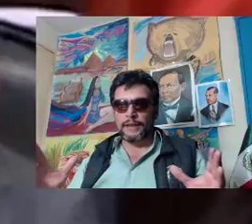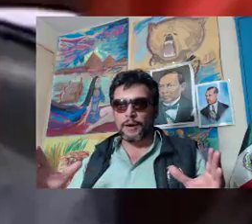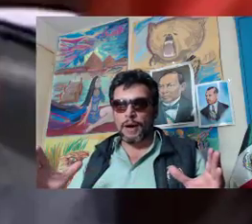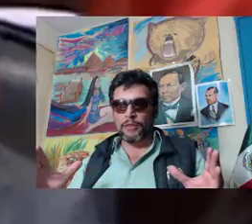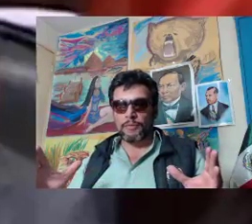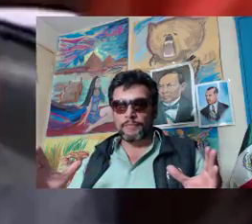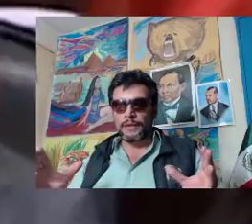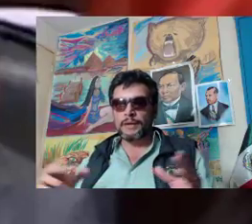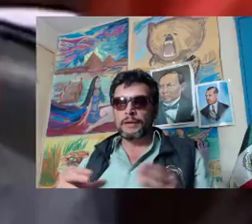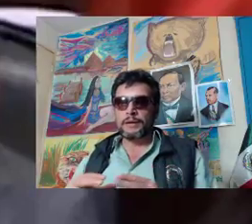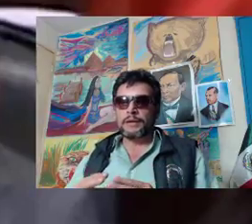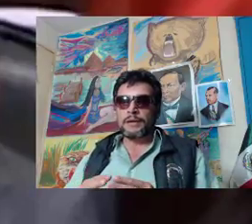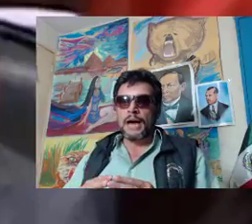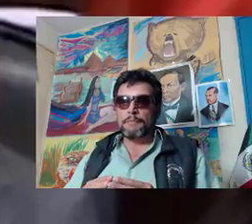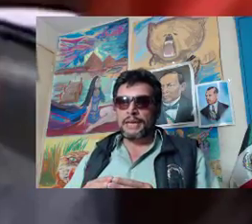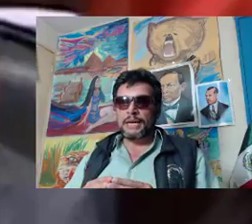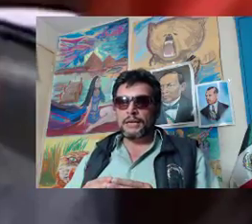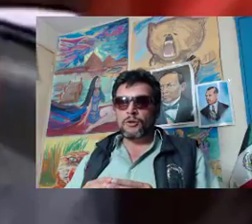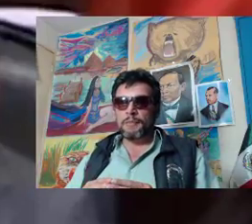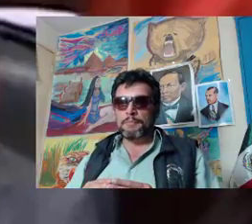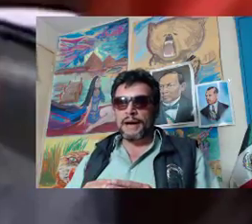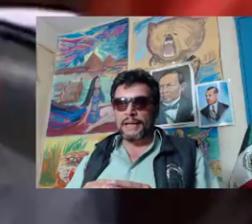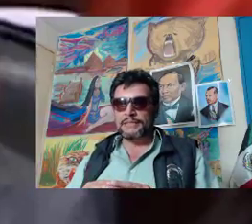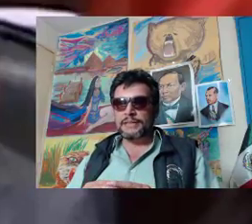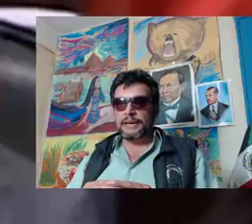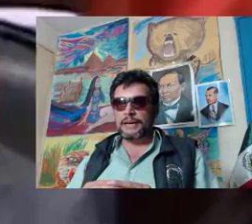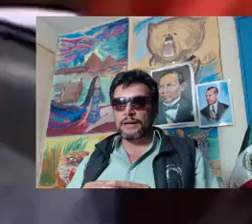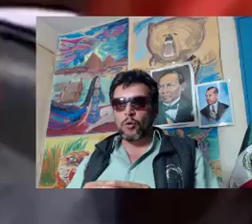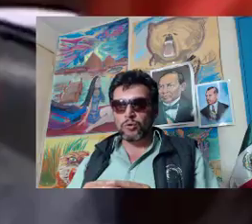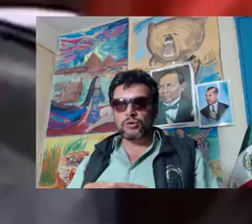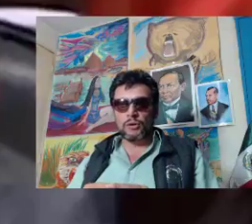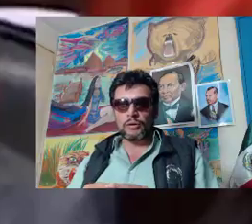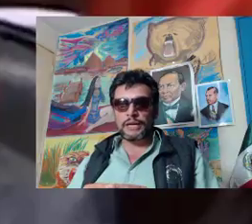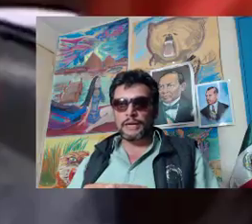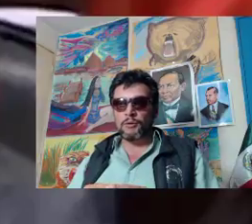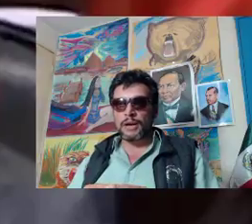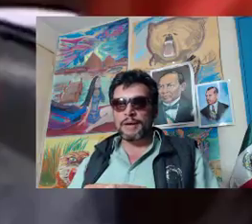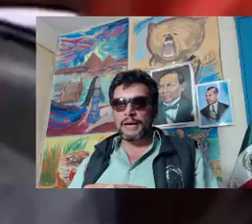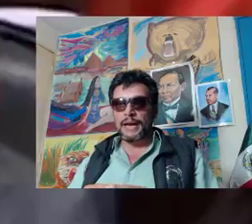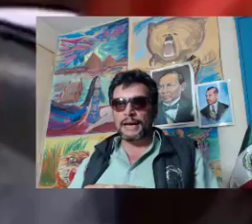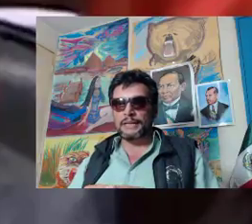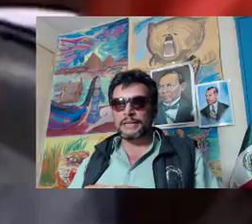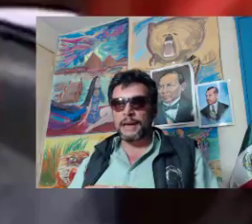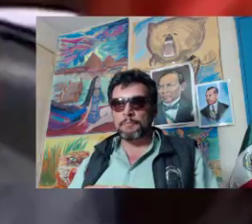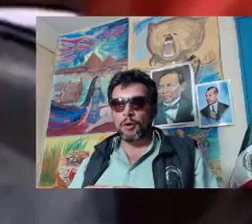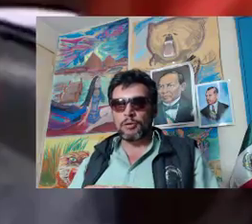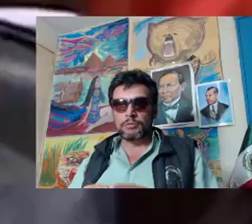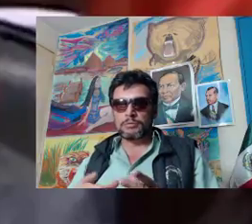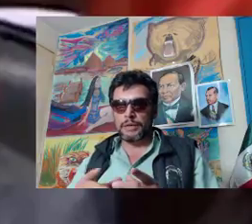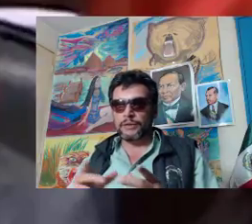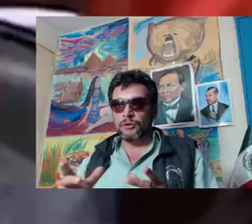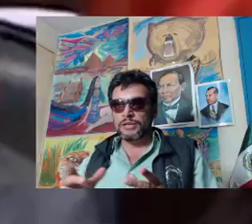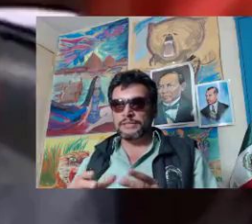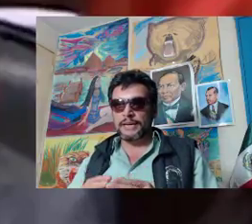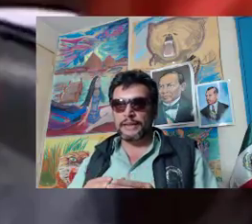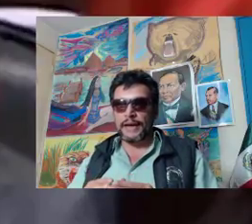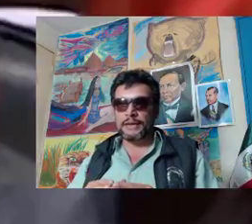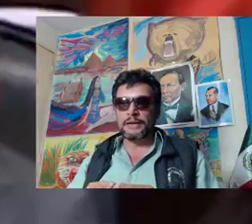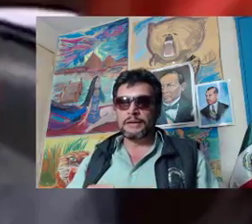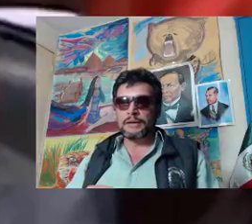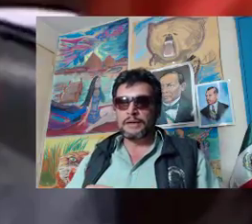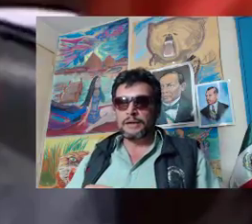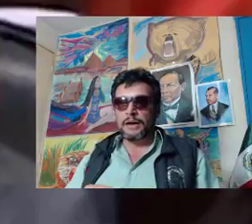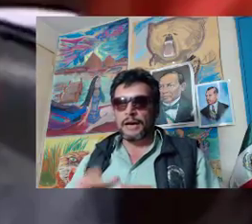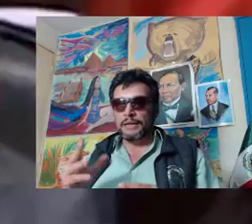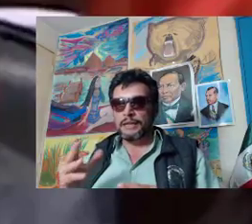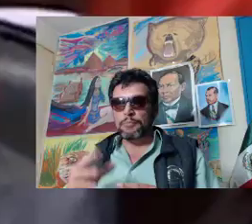tiempo adecuado. A mí no me parece justo de ninguna manera que el tiempo entonces que le